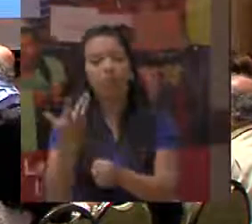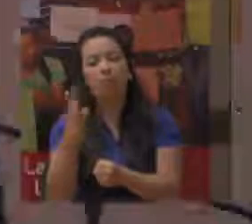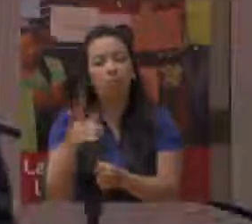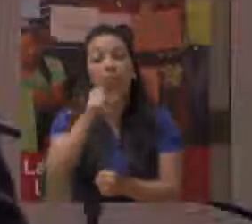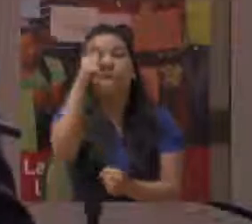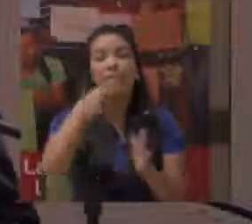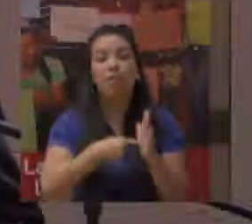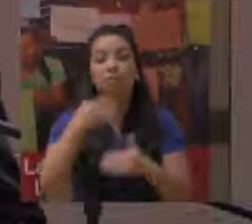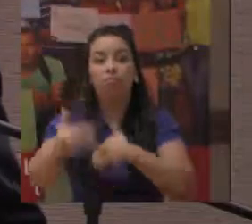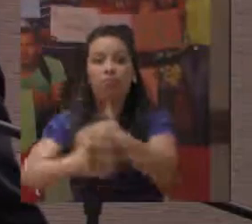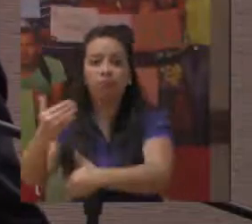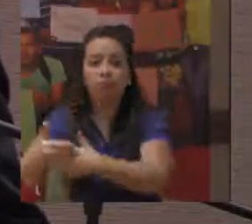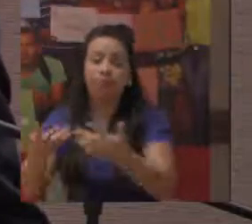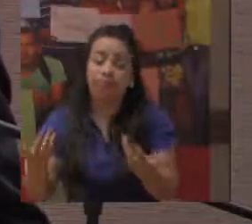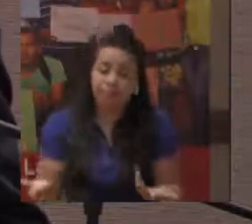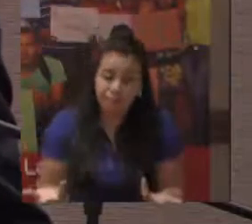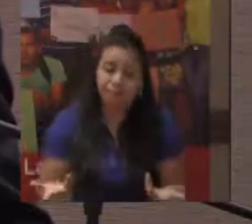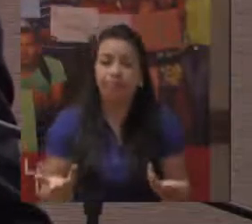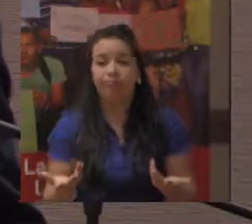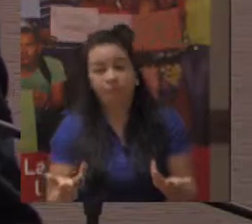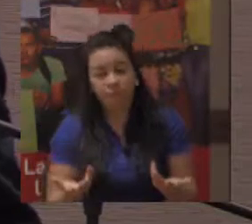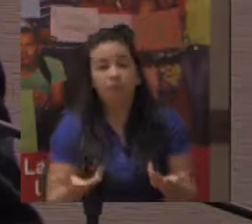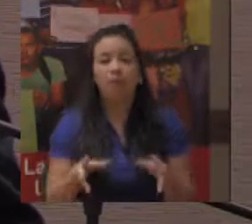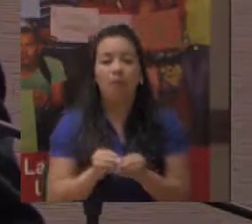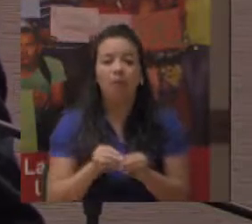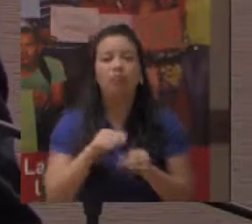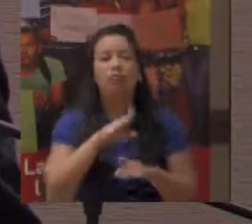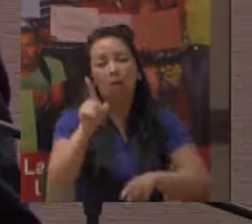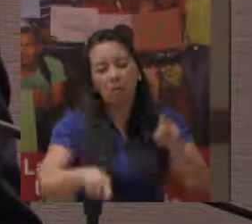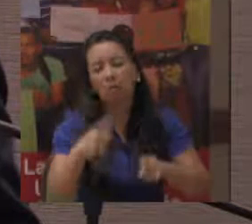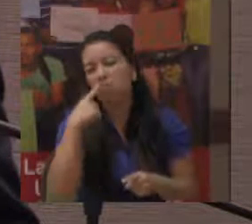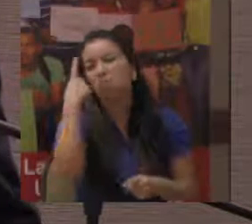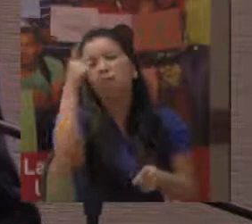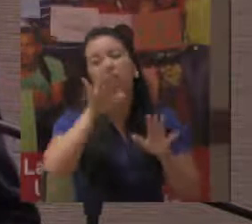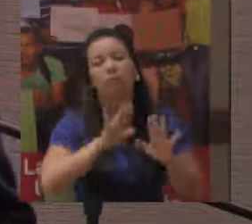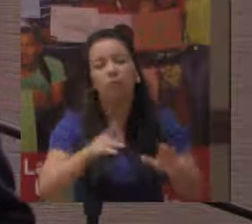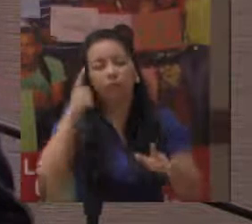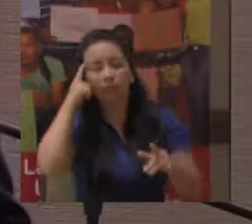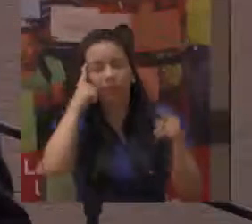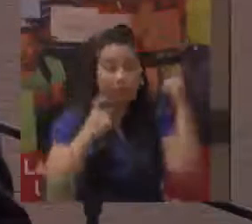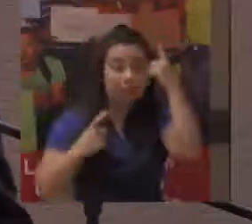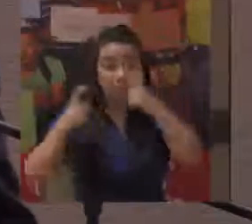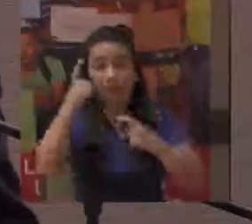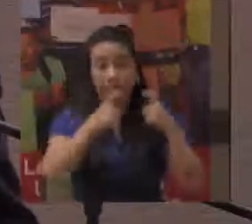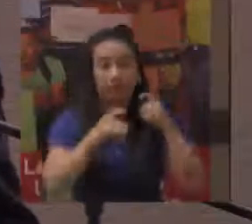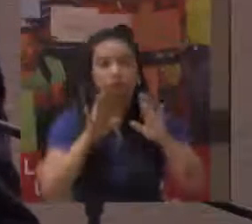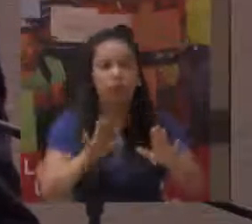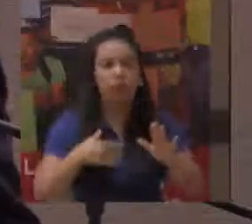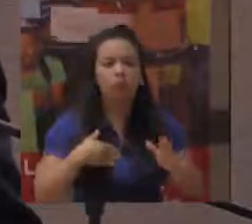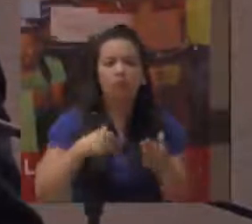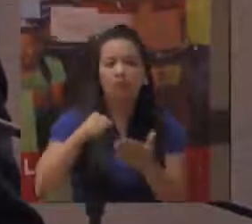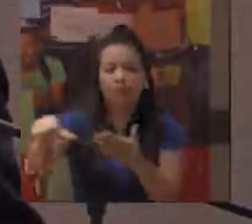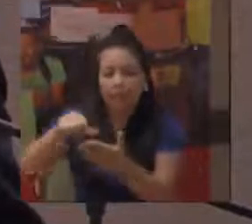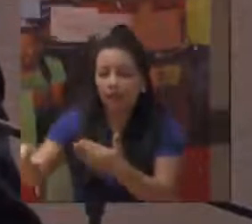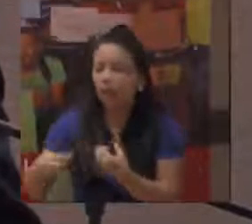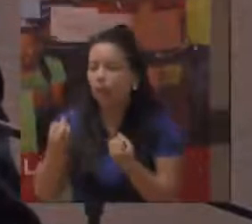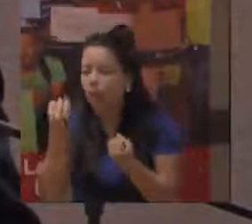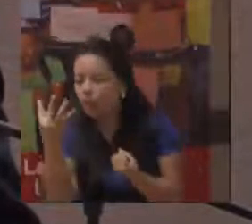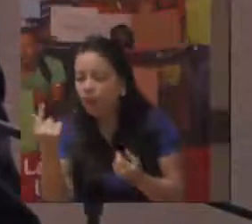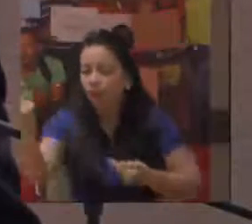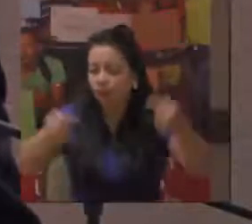más de mil procesos, y también aquellas políticas que tienen que ver con la racionalización del gasto y todo lo que tiene que ver con